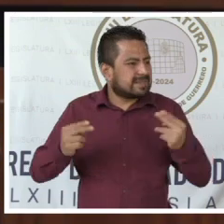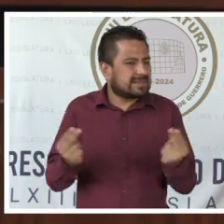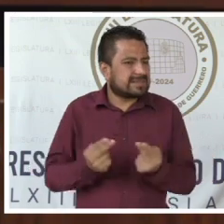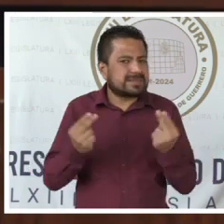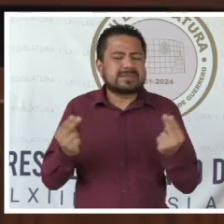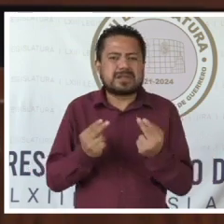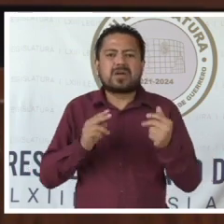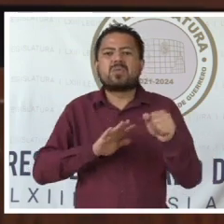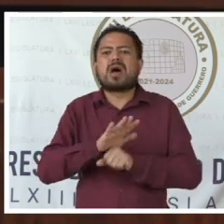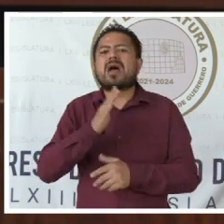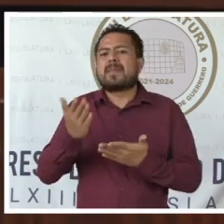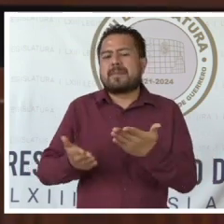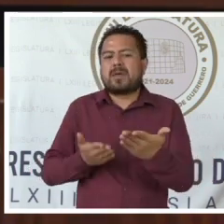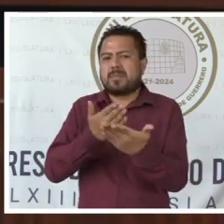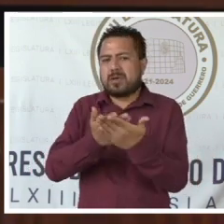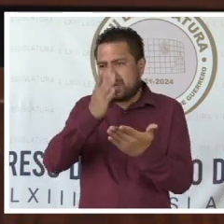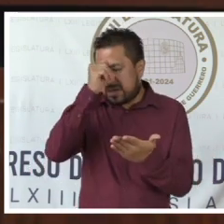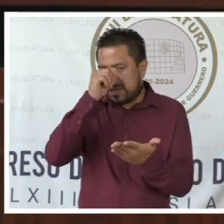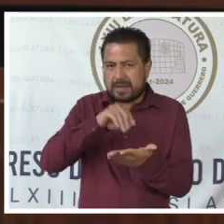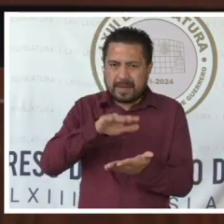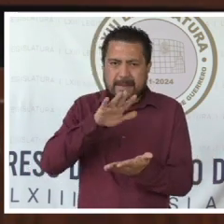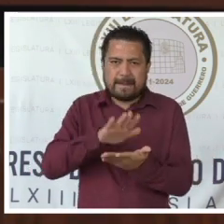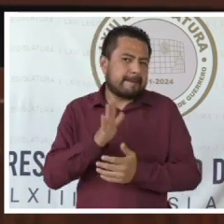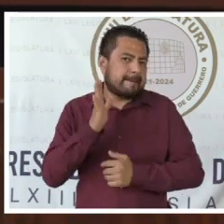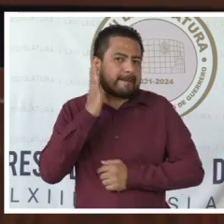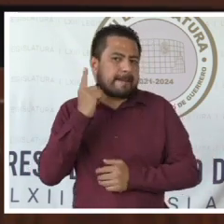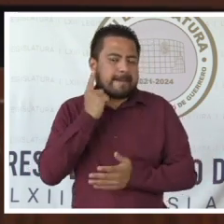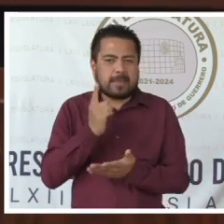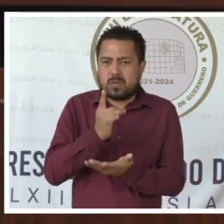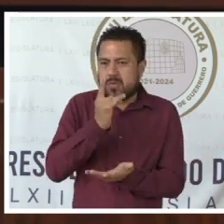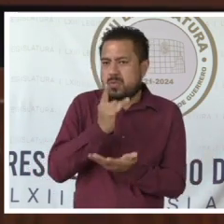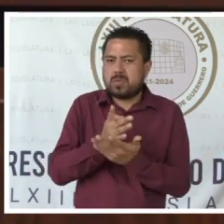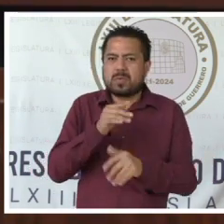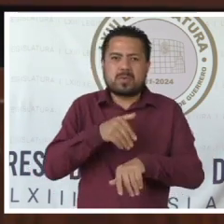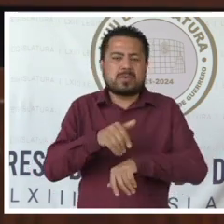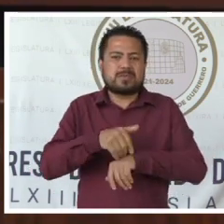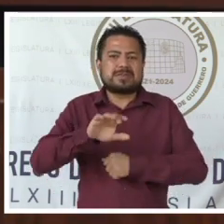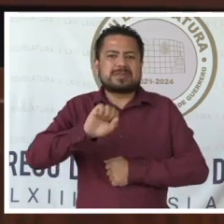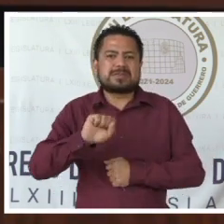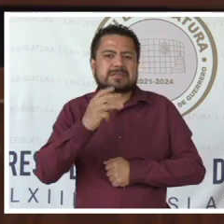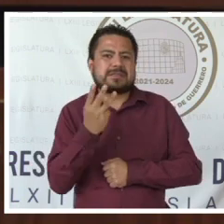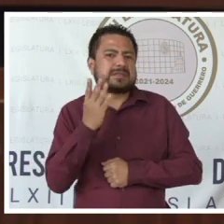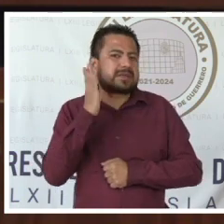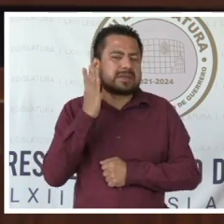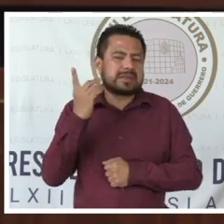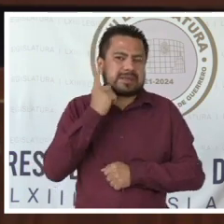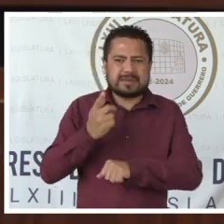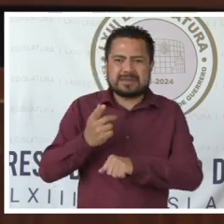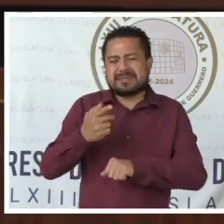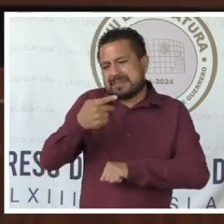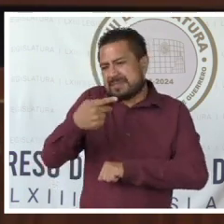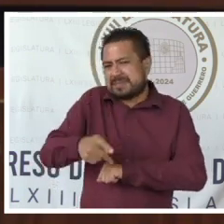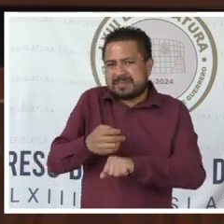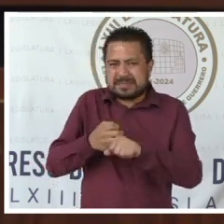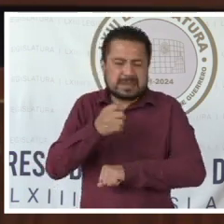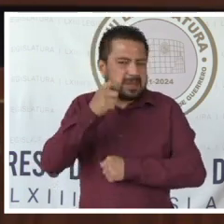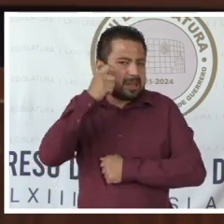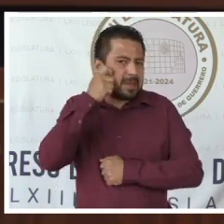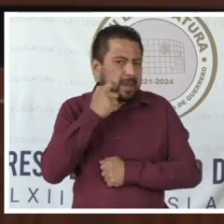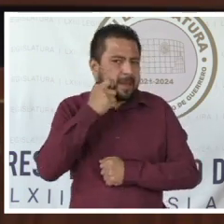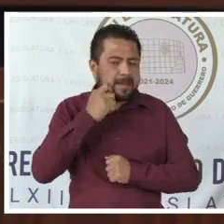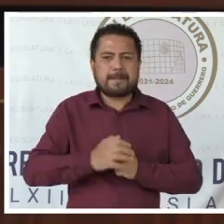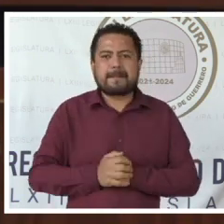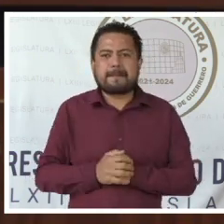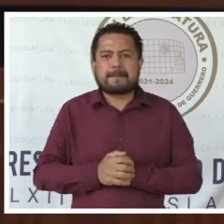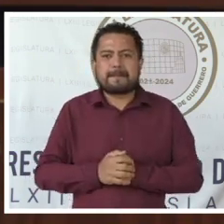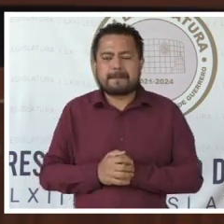resolución la siguiente proposición de acuerdo parlamentario. Único. La 63ª legislatura del Honorable Congreso del Estado Libre y Soberano